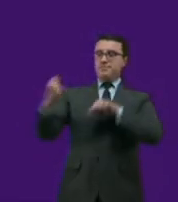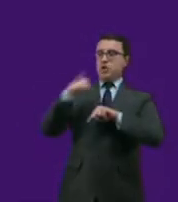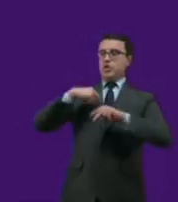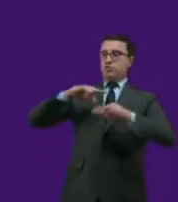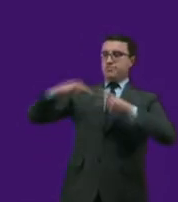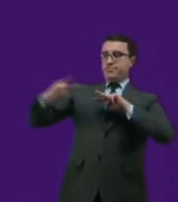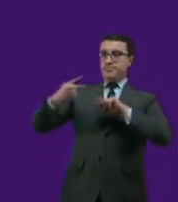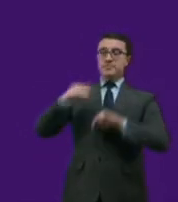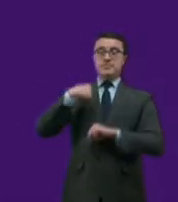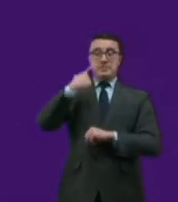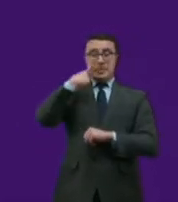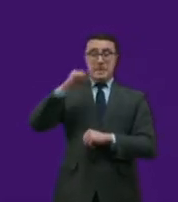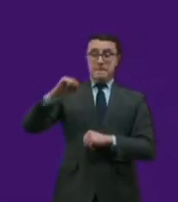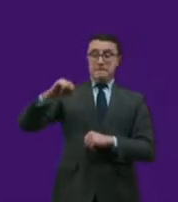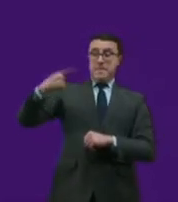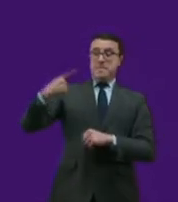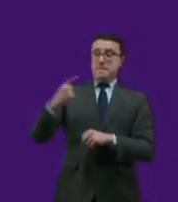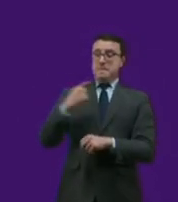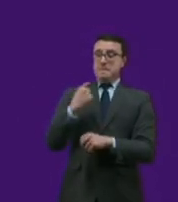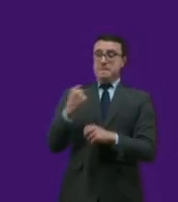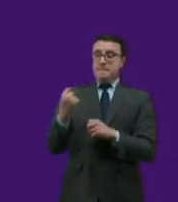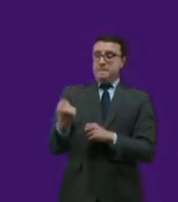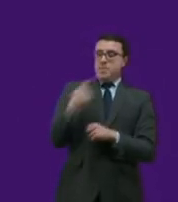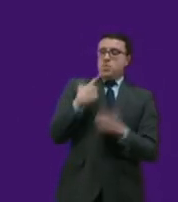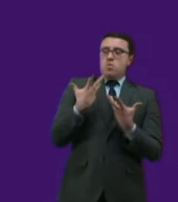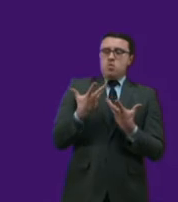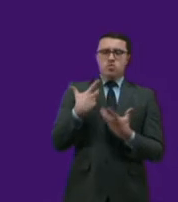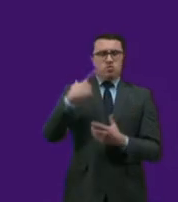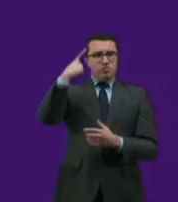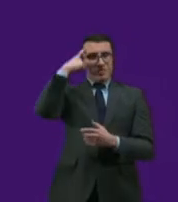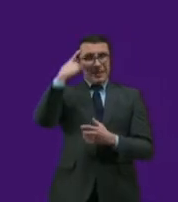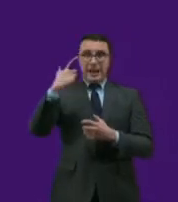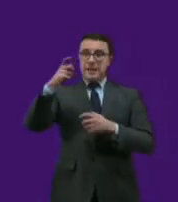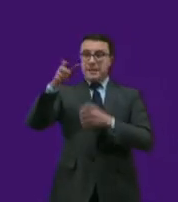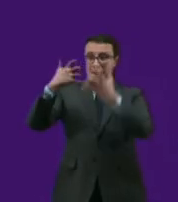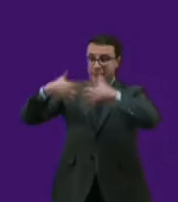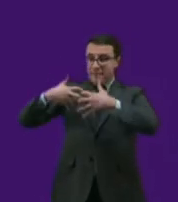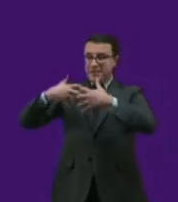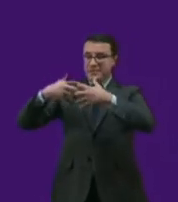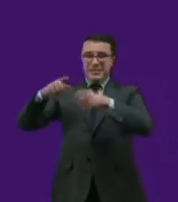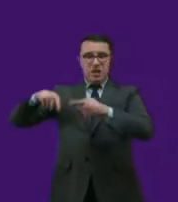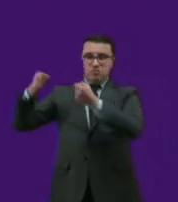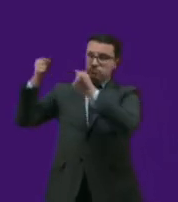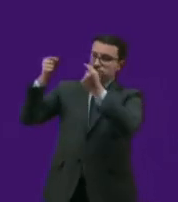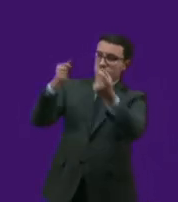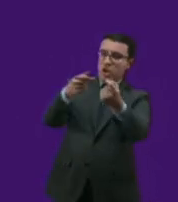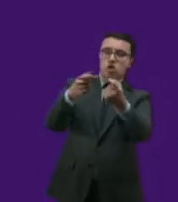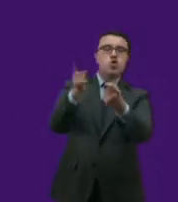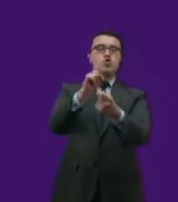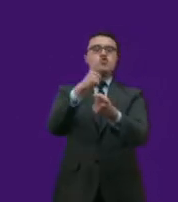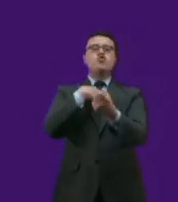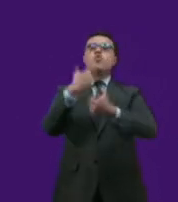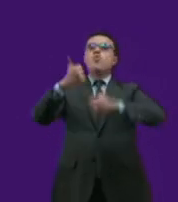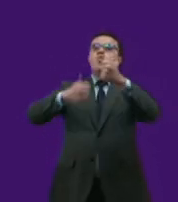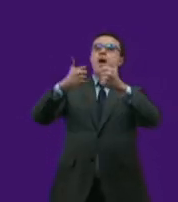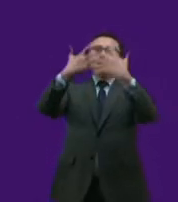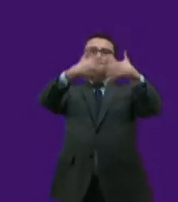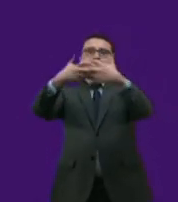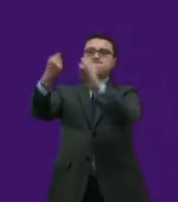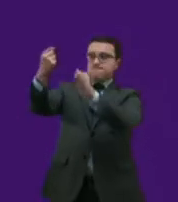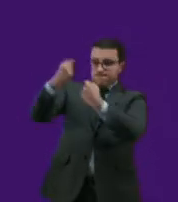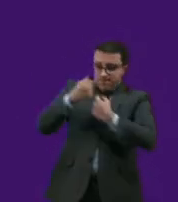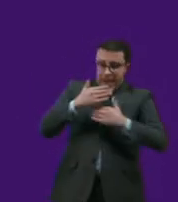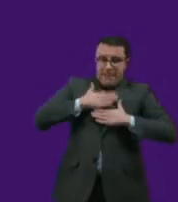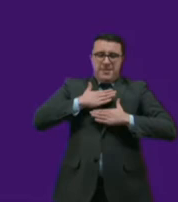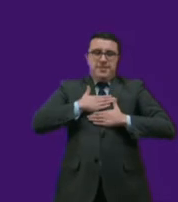primera pregunta que hay que hacerse no es qué está buscando el inversionista, es qué inversionista estoy buscando yo. Porque es